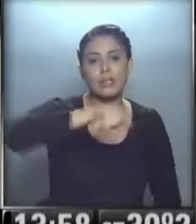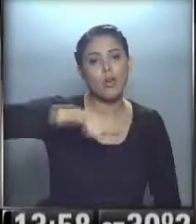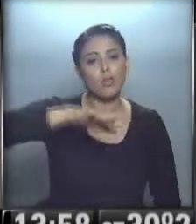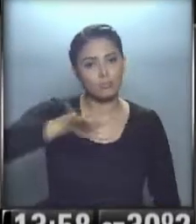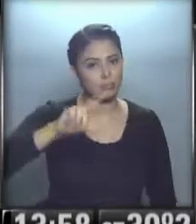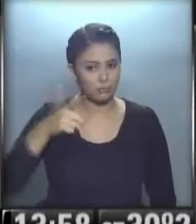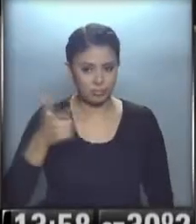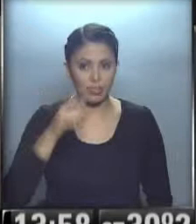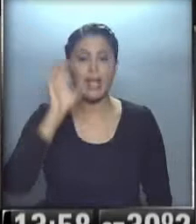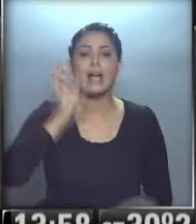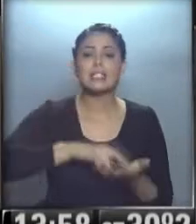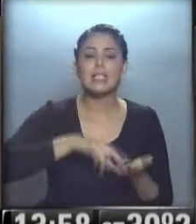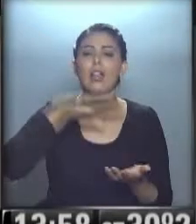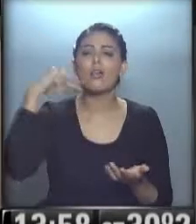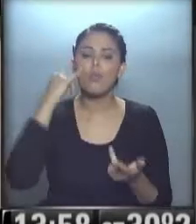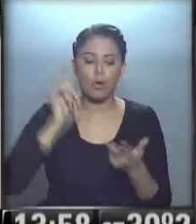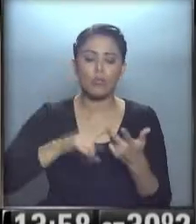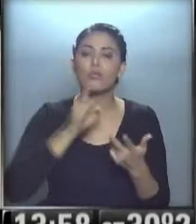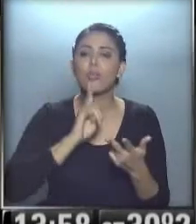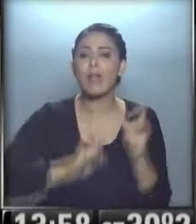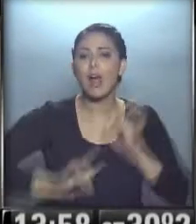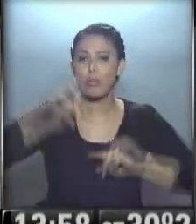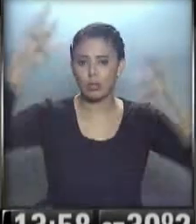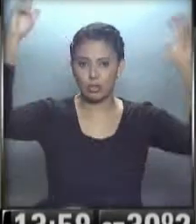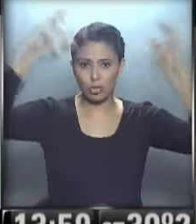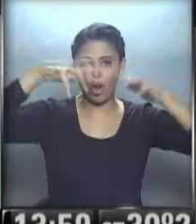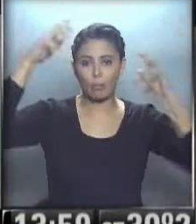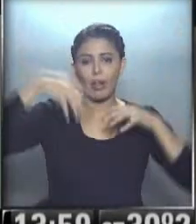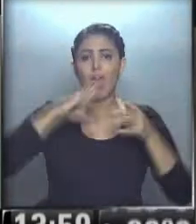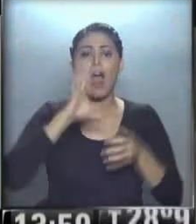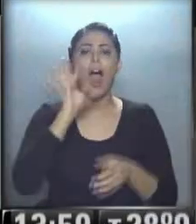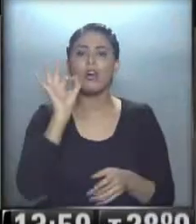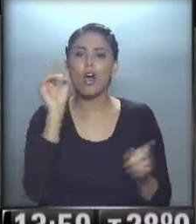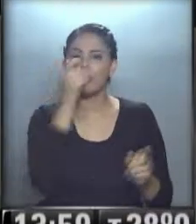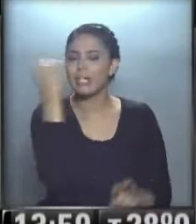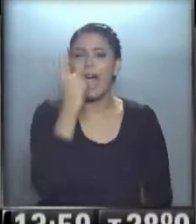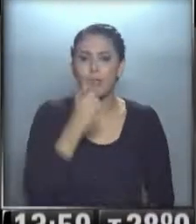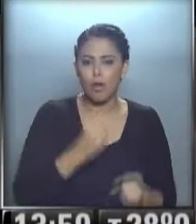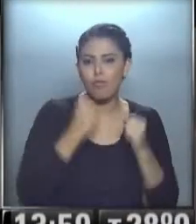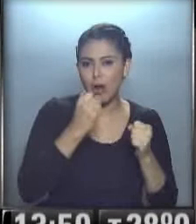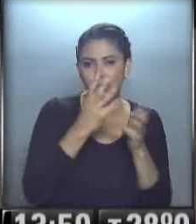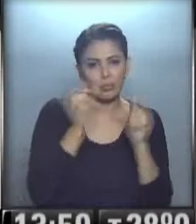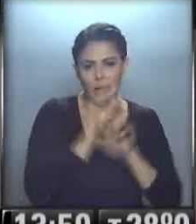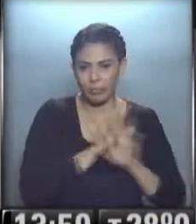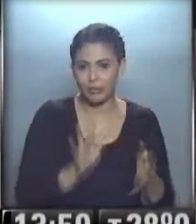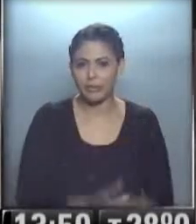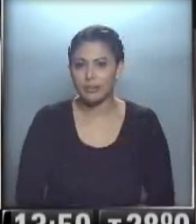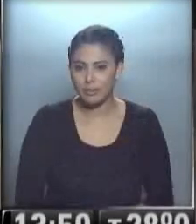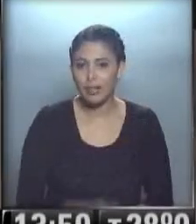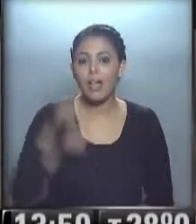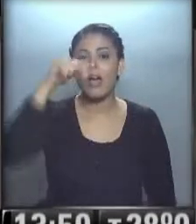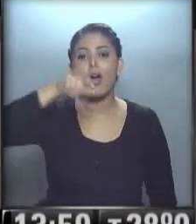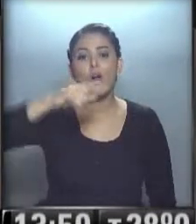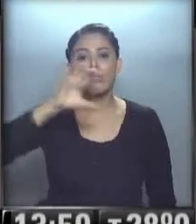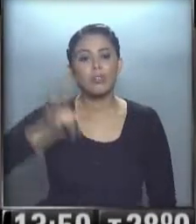destacarlo. Salta, Jujuy, Tucumán, algunas lluvias, más bien en forma rápida, fuerte, y pasan también muy rápido. En